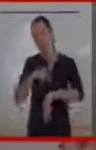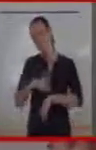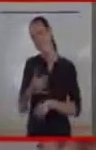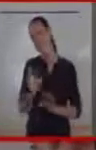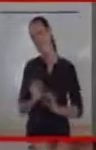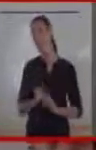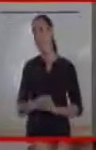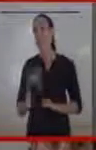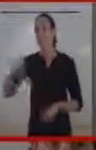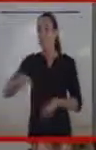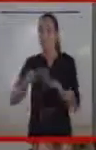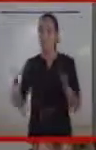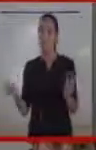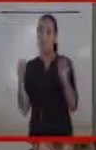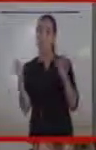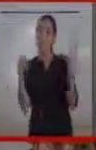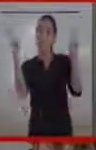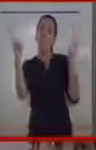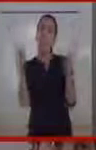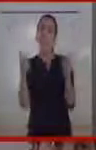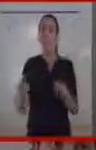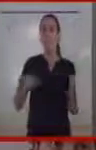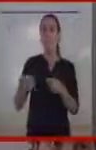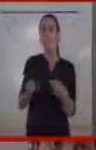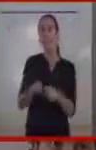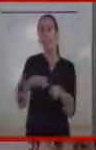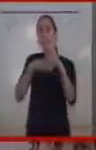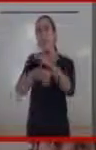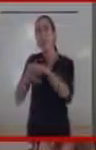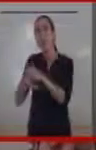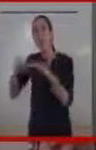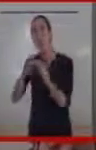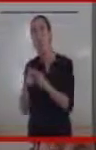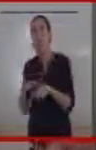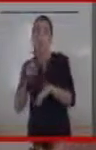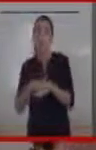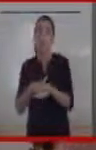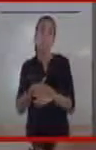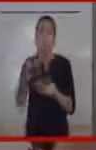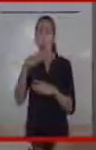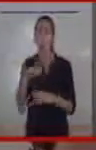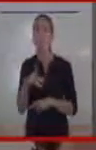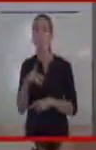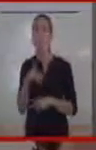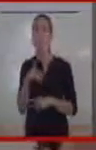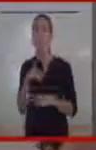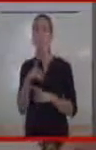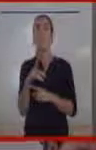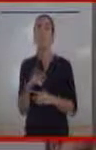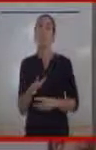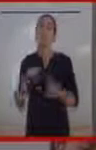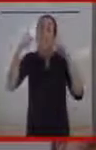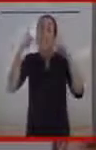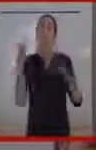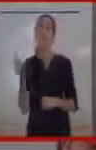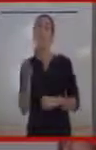En esta mesa, que va a tratar sobre el mercado de la accesibilidad y las herramientas para conocer este mercado, lo que se va a